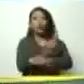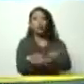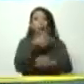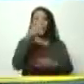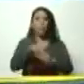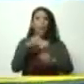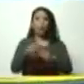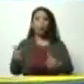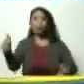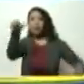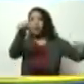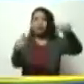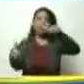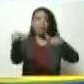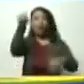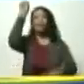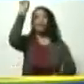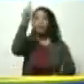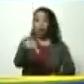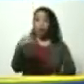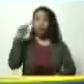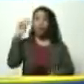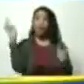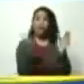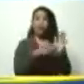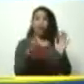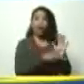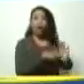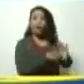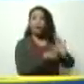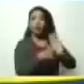petroquímica también es la realidad de Venezuela